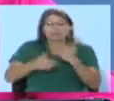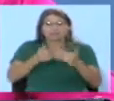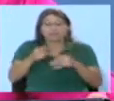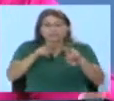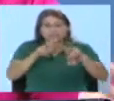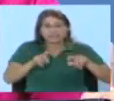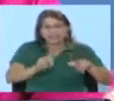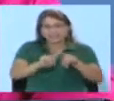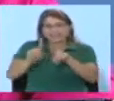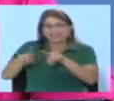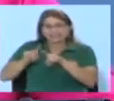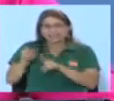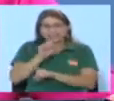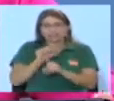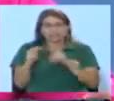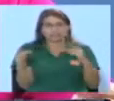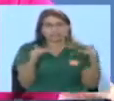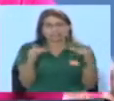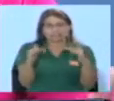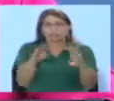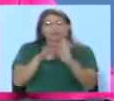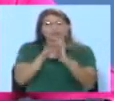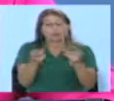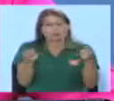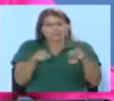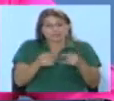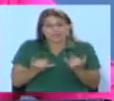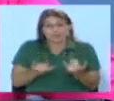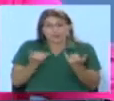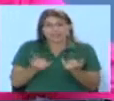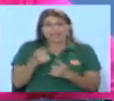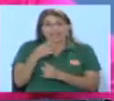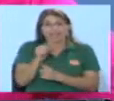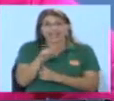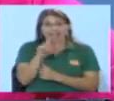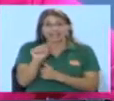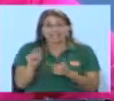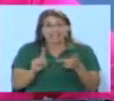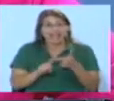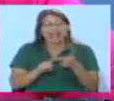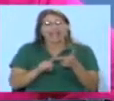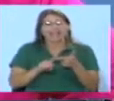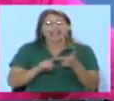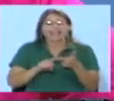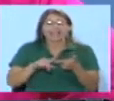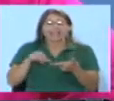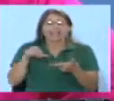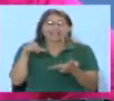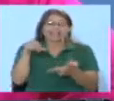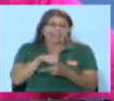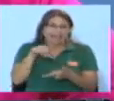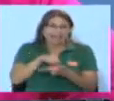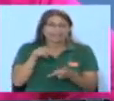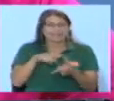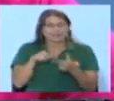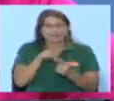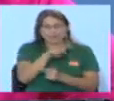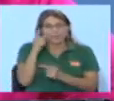distintos conflictos, entre ellos lo que está pasando ahorita en la Franja de Gaza, el conflicto en Irak. Así que lo invitamos entonces a